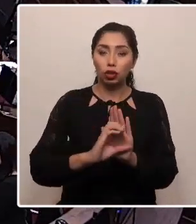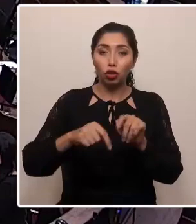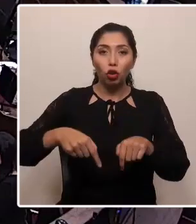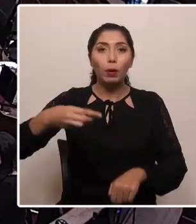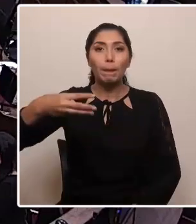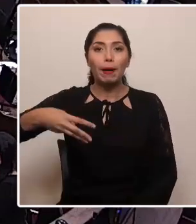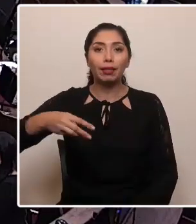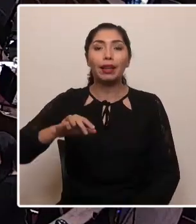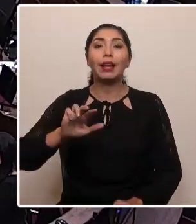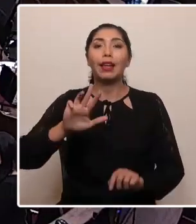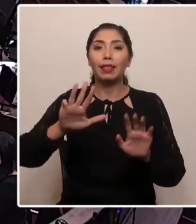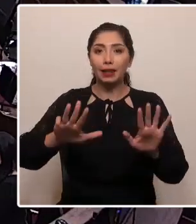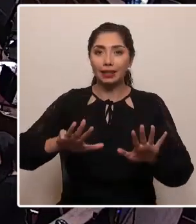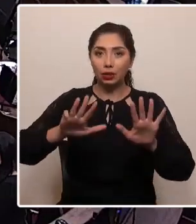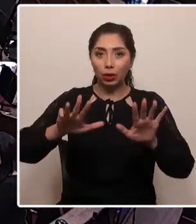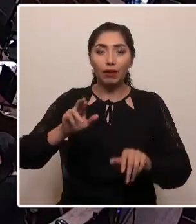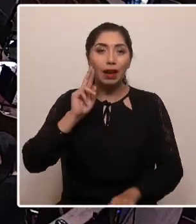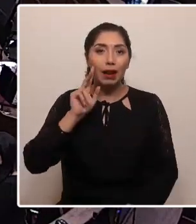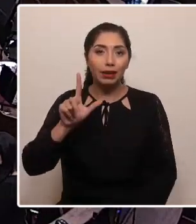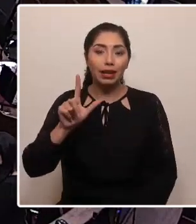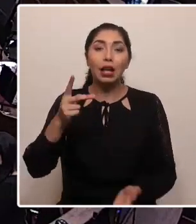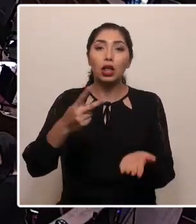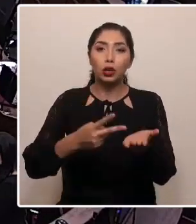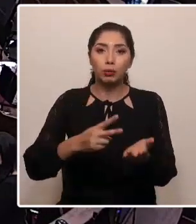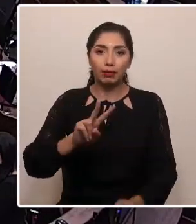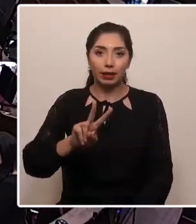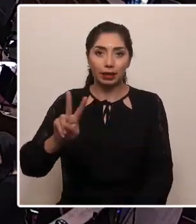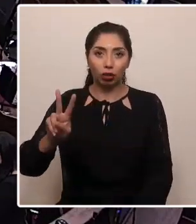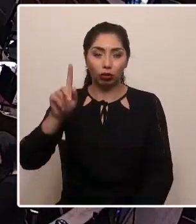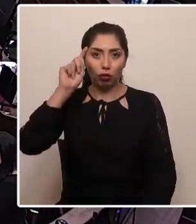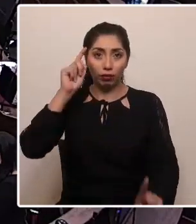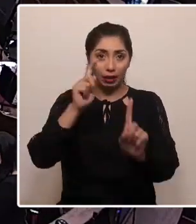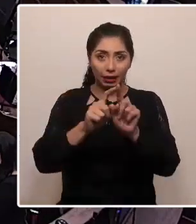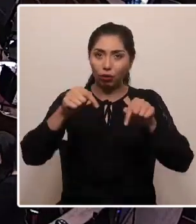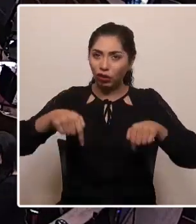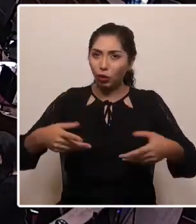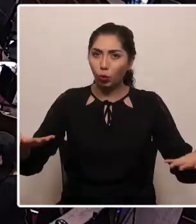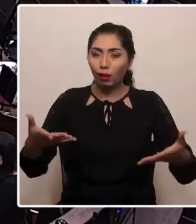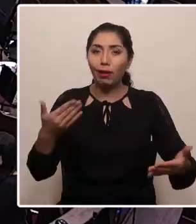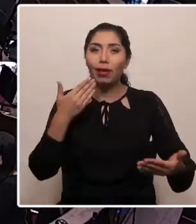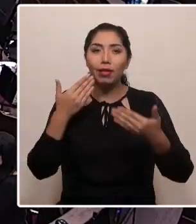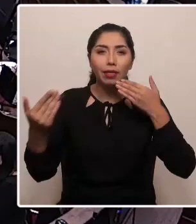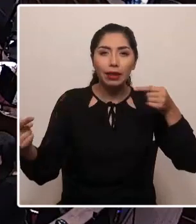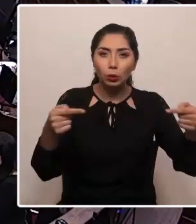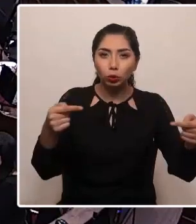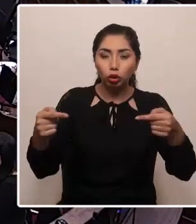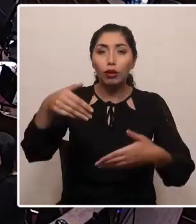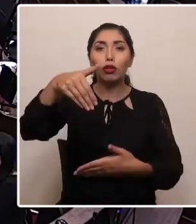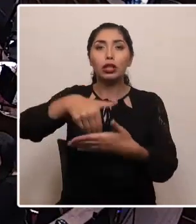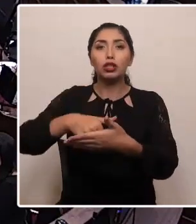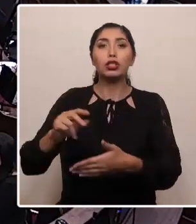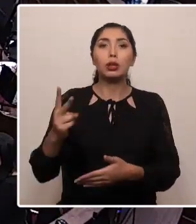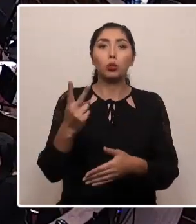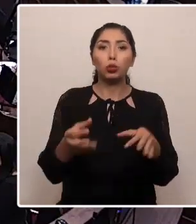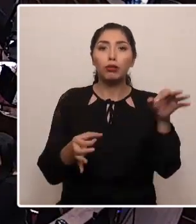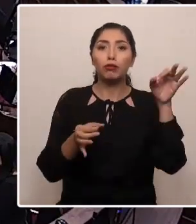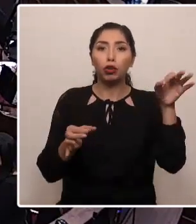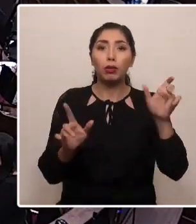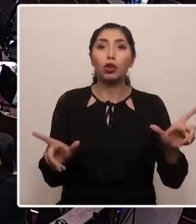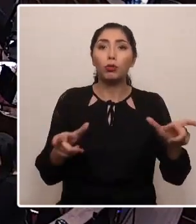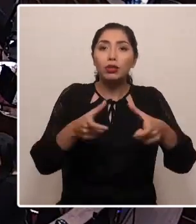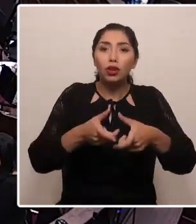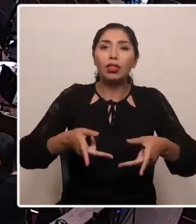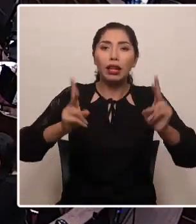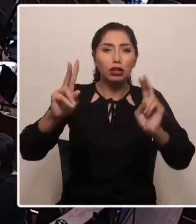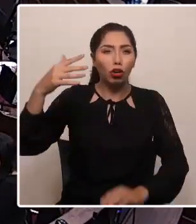de abril de 2022. La orden del día incluye la discusión y votación del segundo informe de la Comisión sobre Derechos